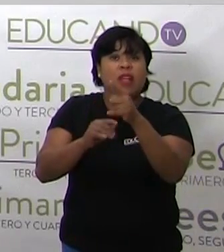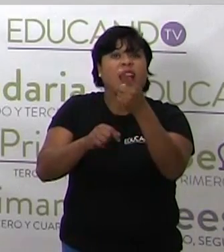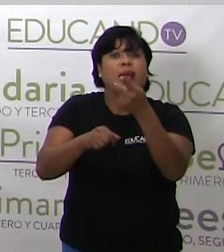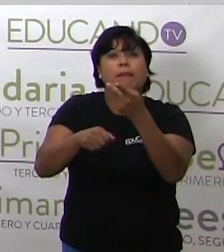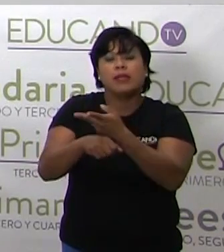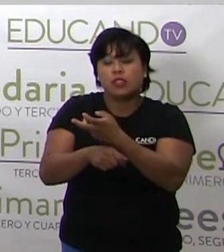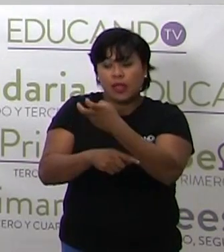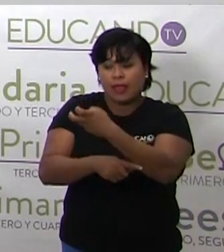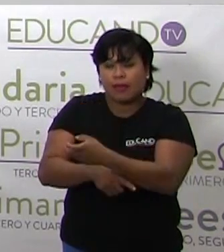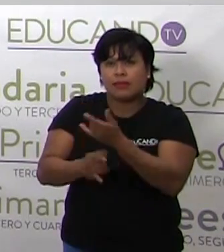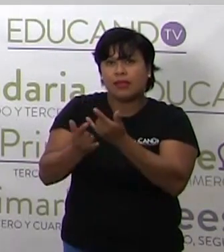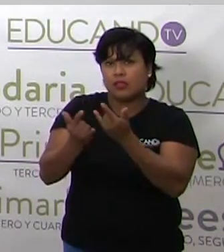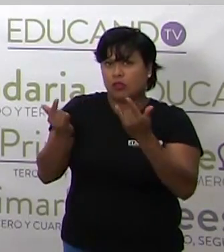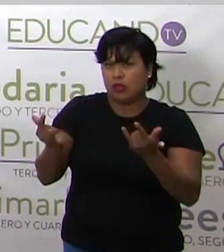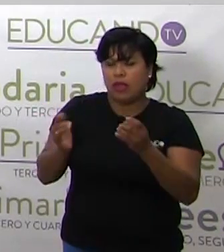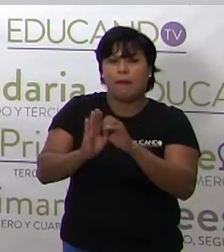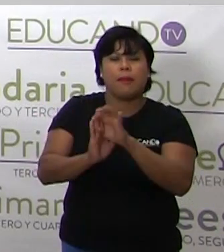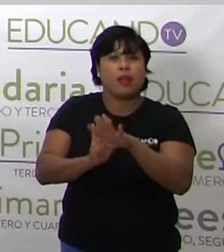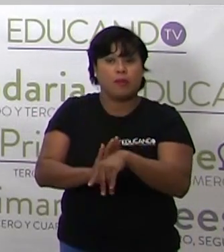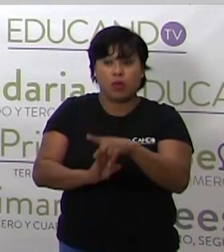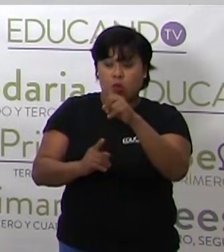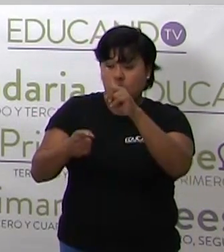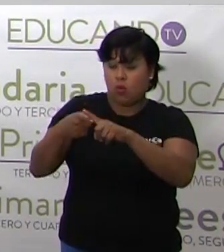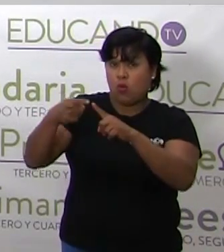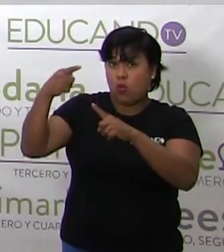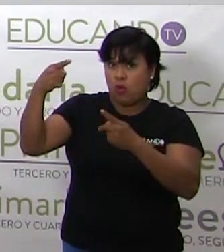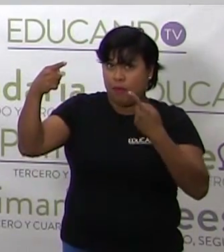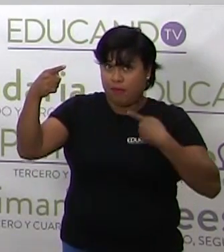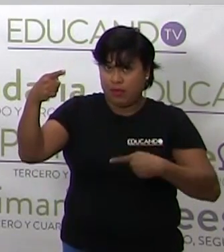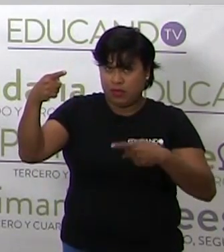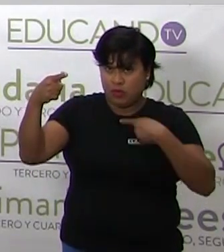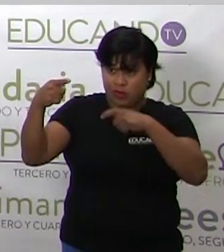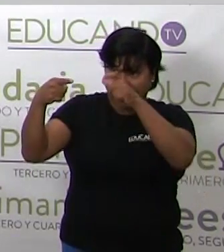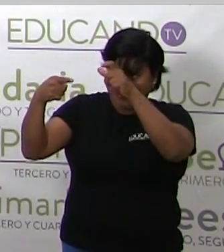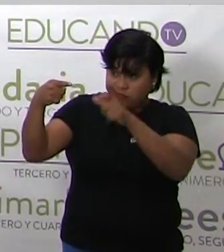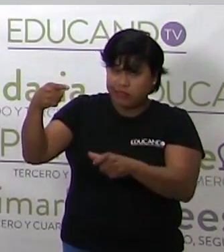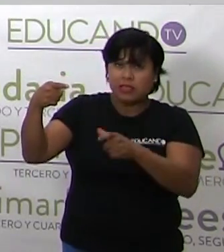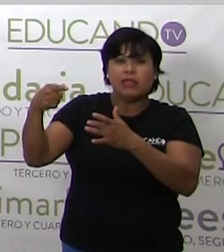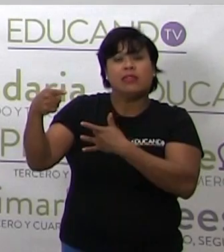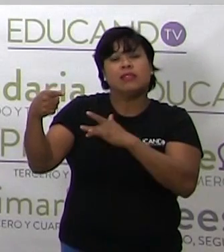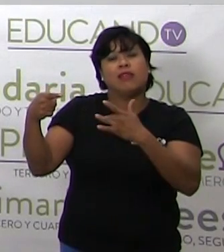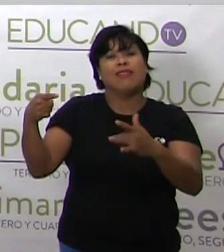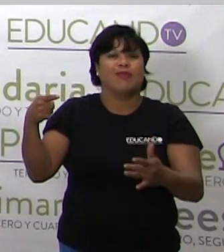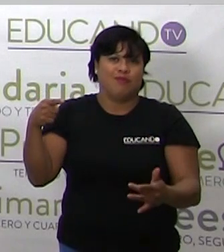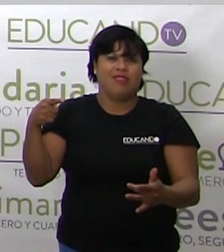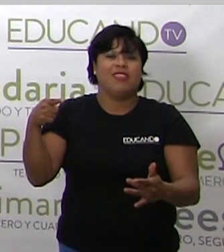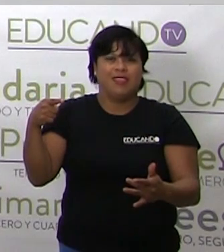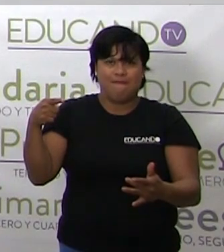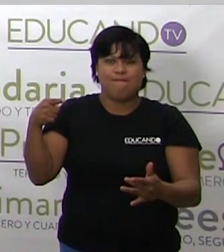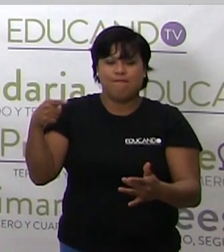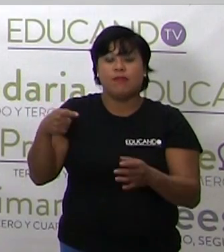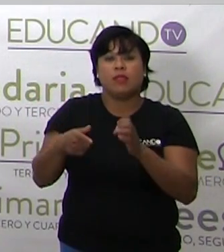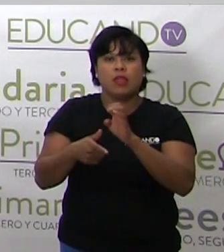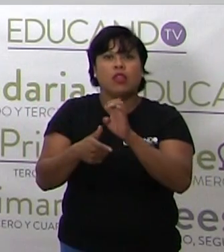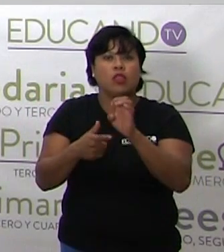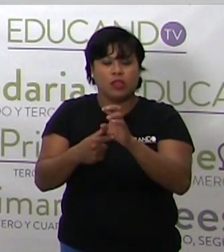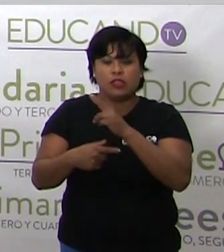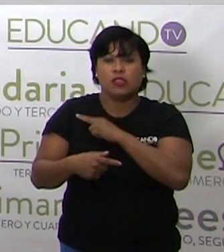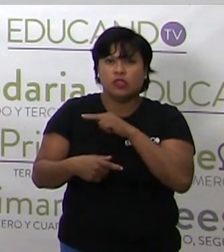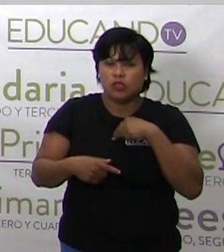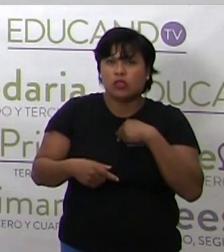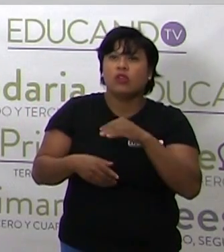sucedió en esa historia? Por ejemplo, uno de estos personajes estaba enamorada, ¿verdad? Entonces vamos a